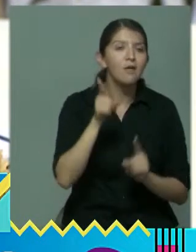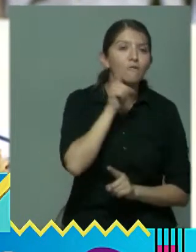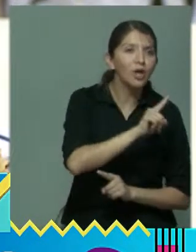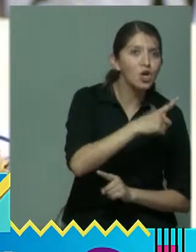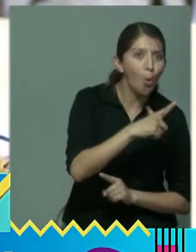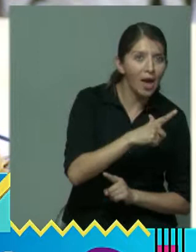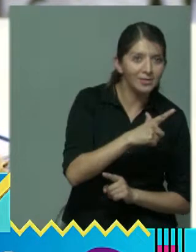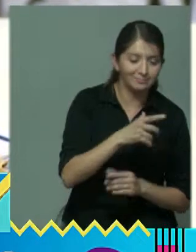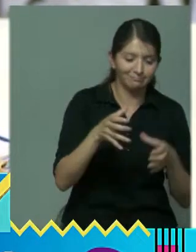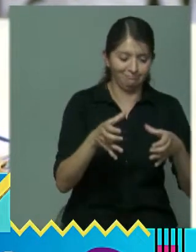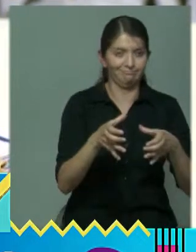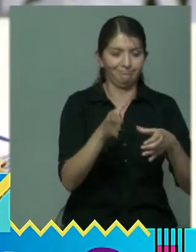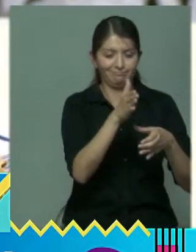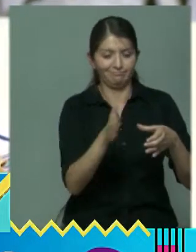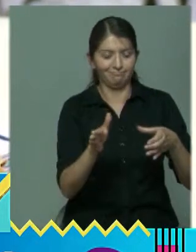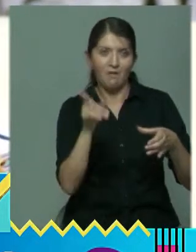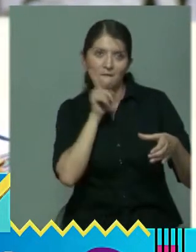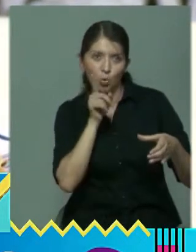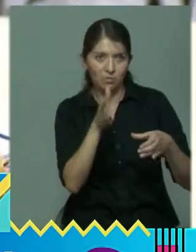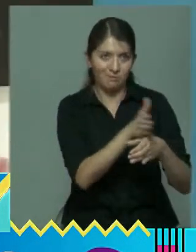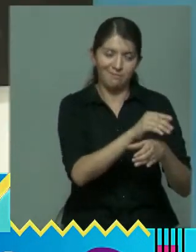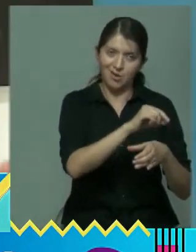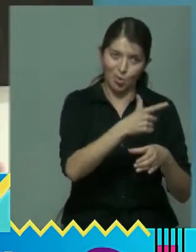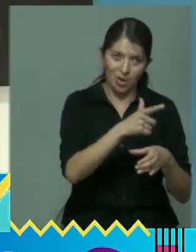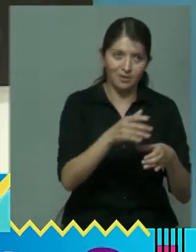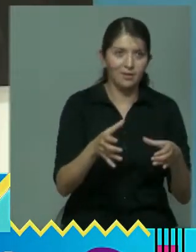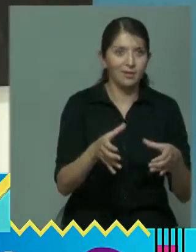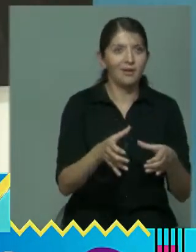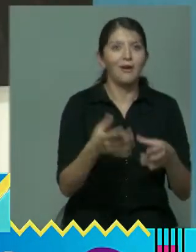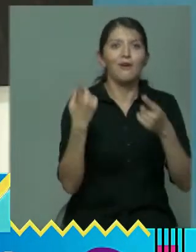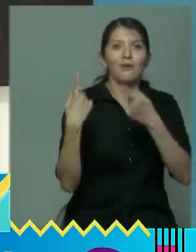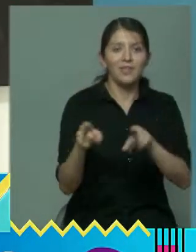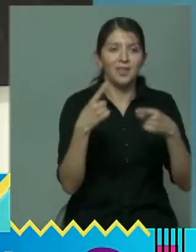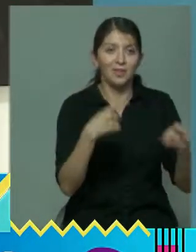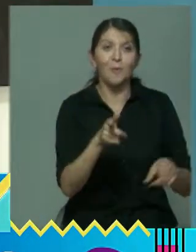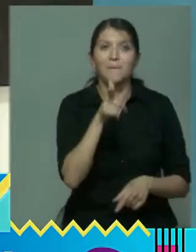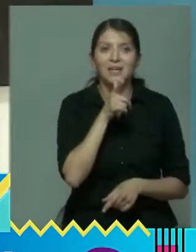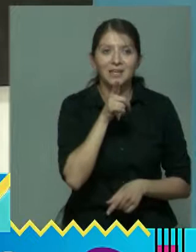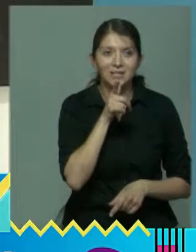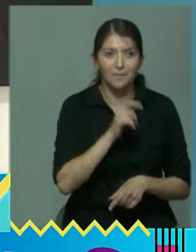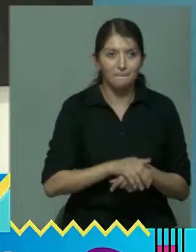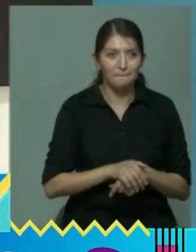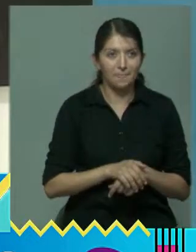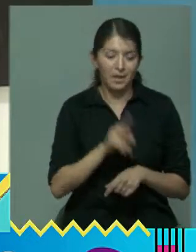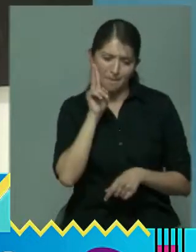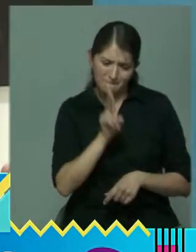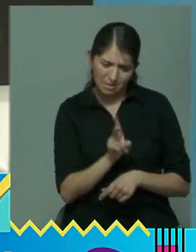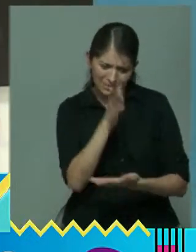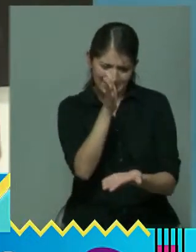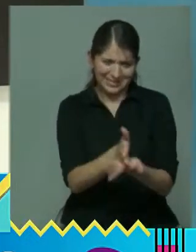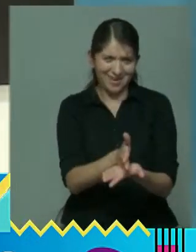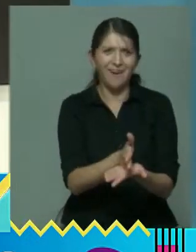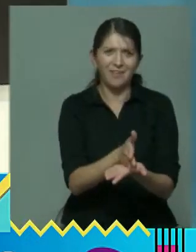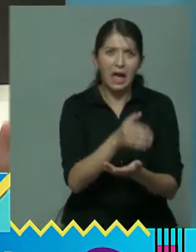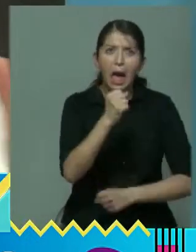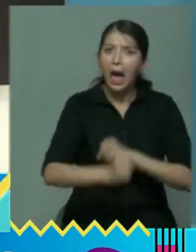Bueno, eso es quizás un poco esto de distintos parecidos, ¿no? Las distintas formas Eliminar de... ese tipo de grieta hasta en los pequeños temas en Navidad. Hasta ¿no? Porque en